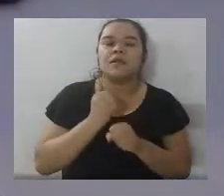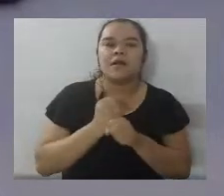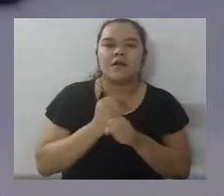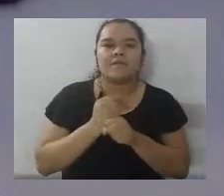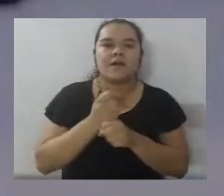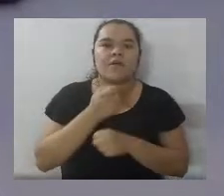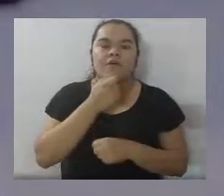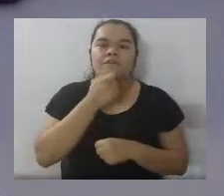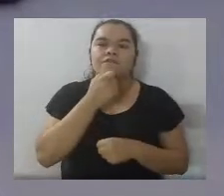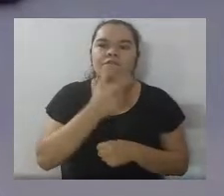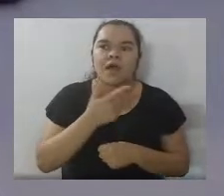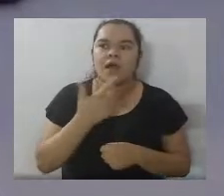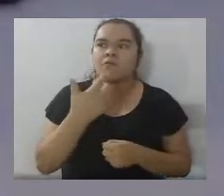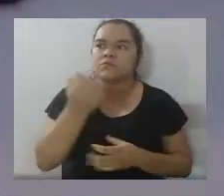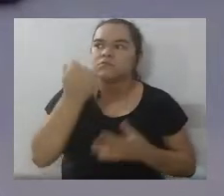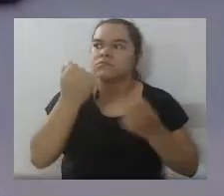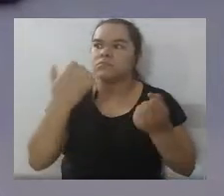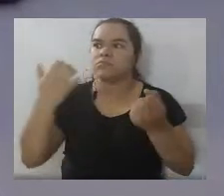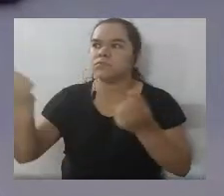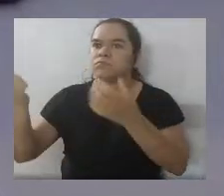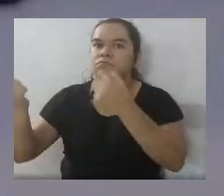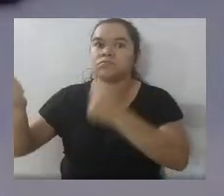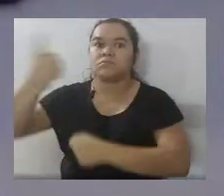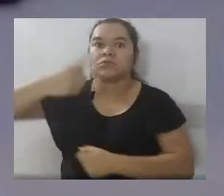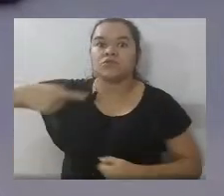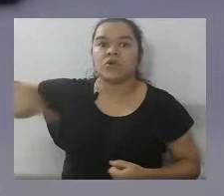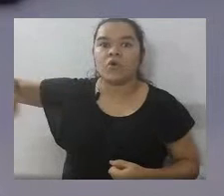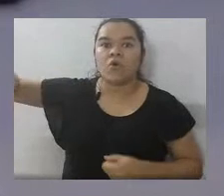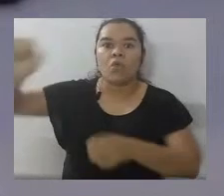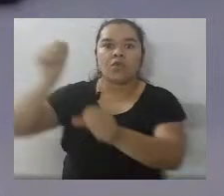mercado nacional, internacional,